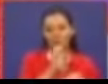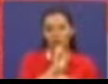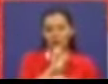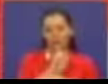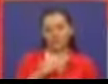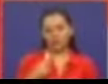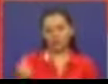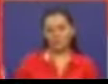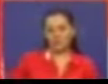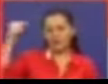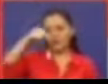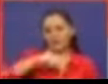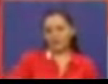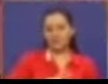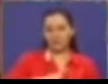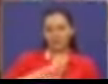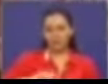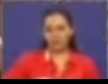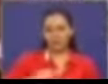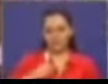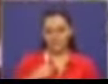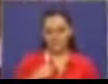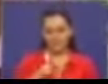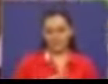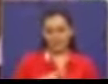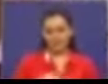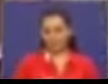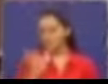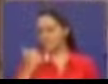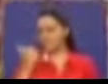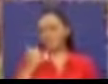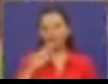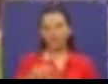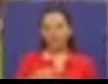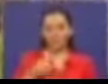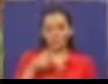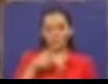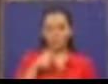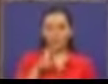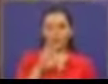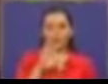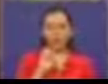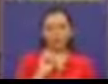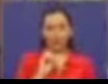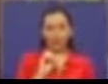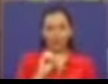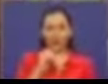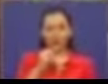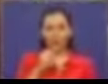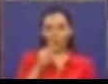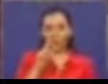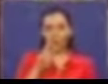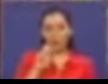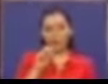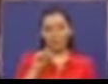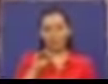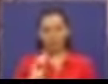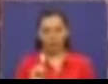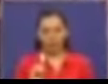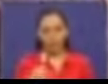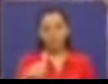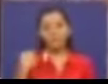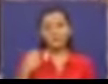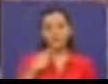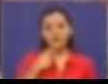Napo, nuestra Amazonía. Fuimos a Quisito nomás, a Puerto Aguano. ¡Qué maravilla! Un abrazo a los compañeros de Puerto Aguano. Claro que